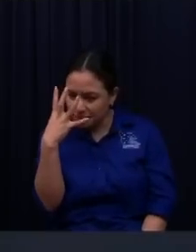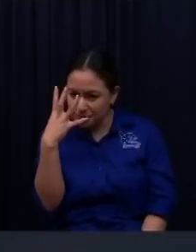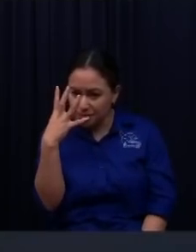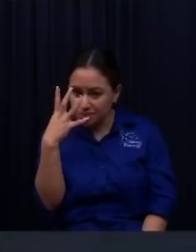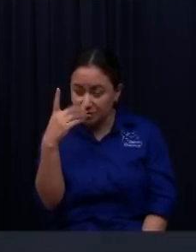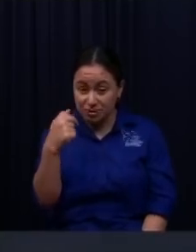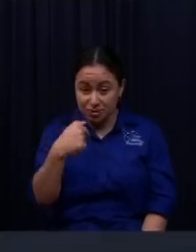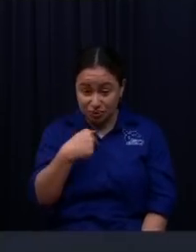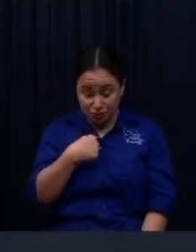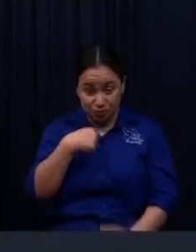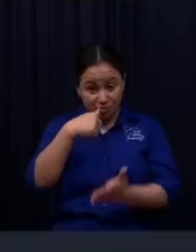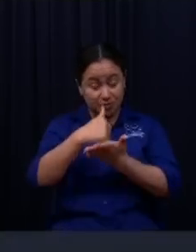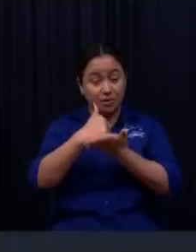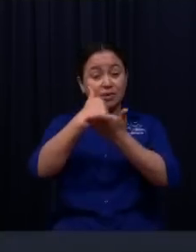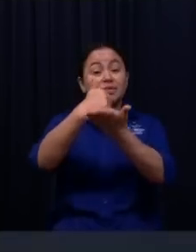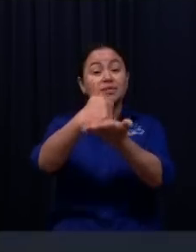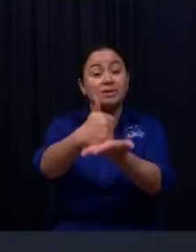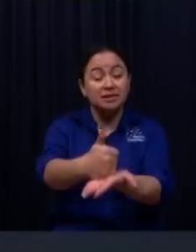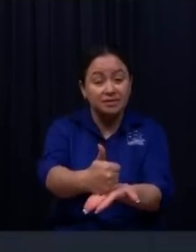Gracias, Señor.